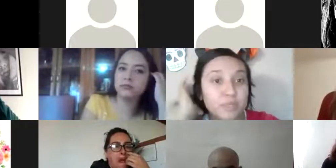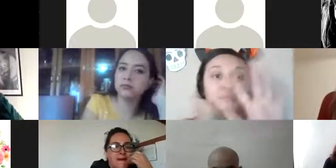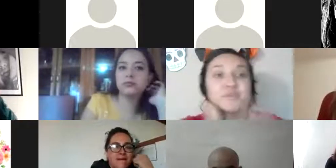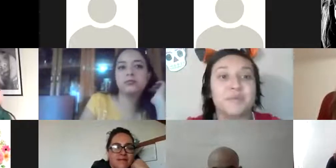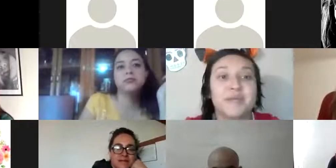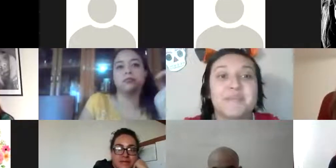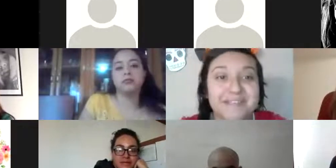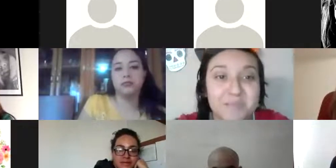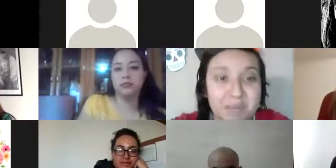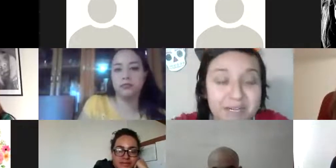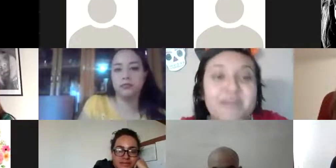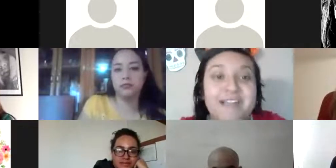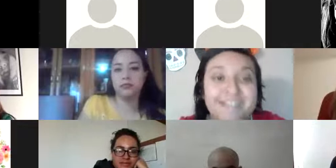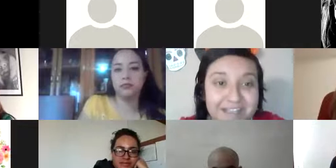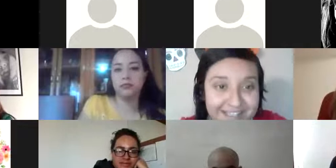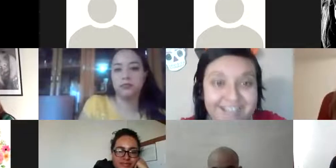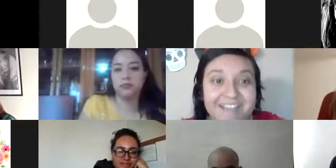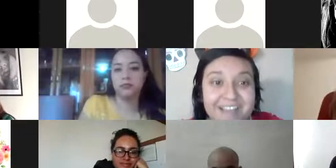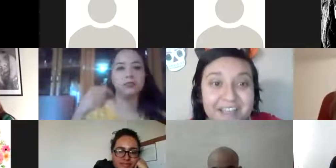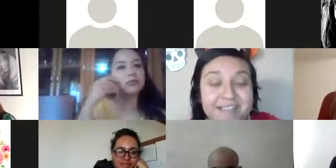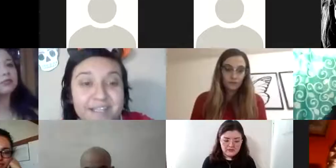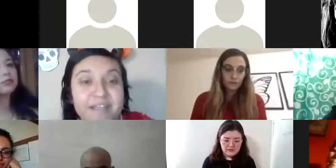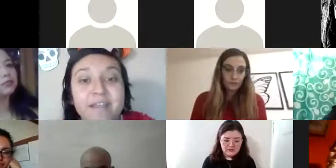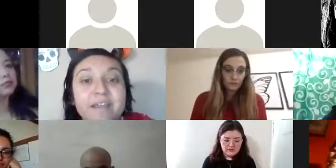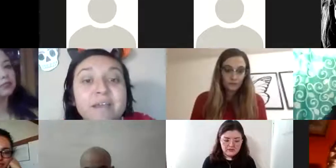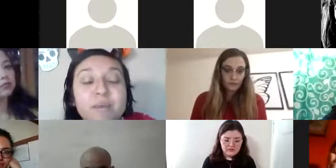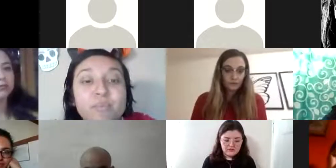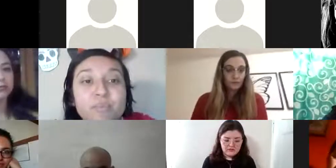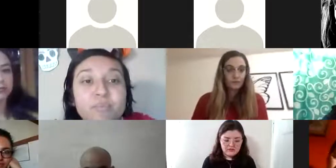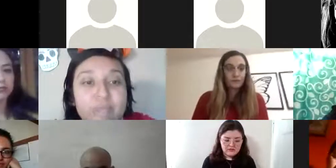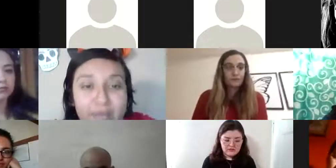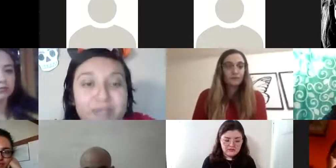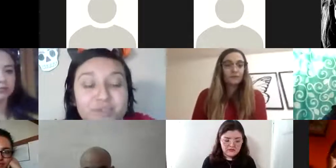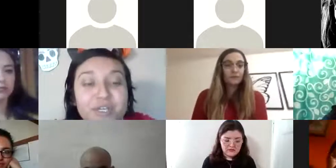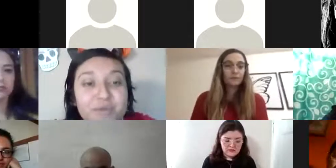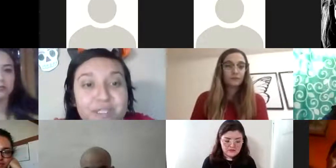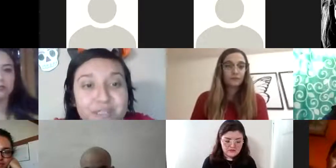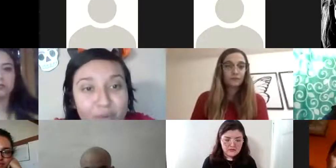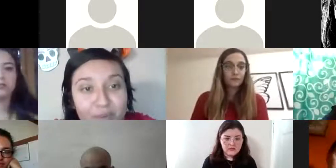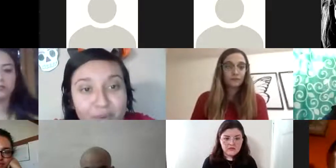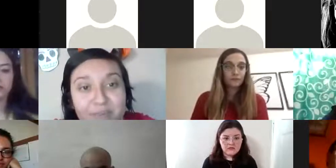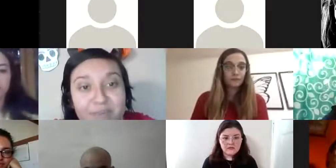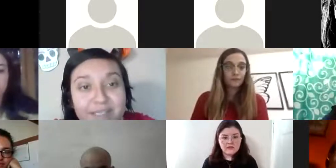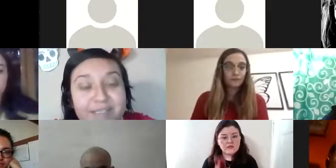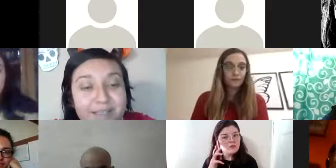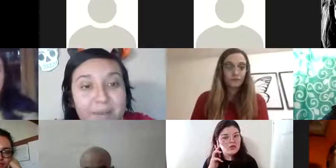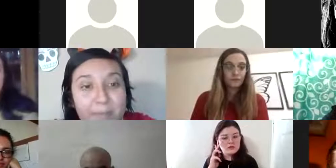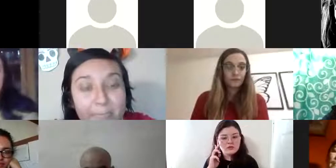Bueno, yo voy a participar. Buenas adelante, Lisa. Buenas tardes. Ya había escuchado yo este cuento